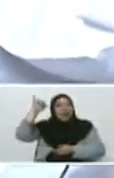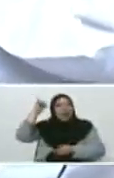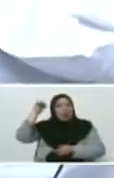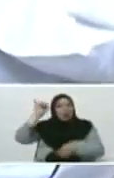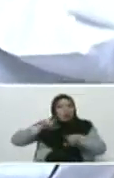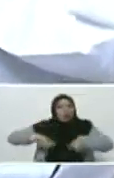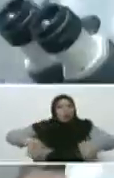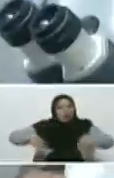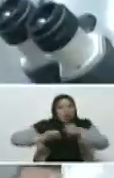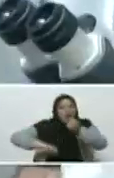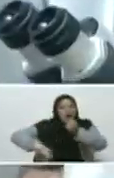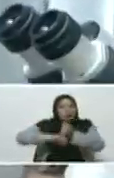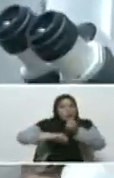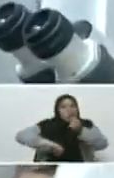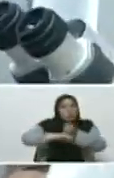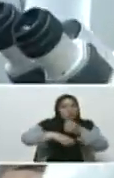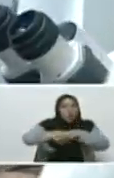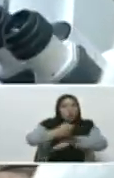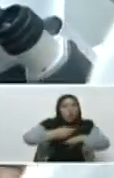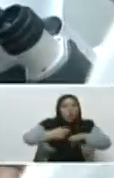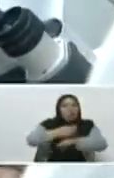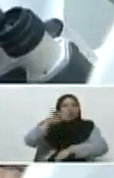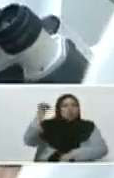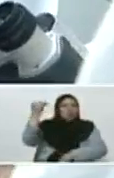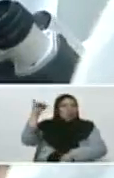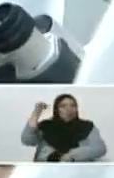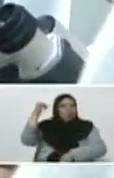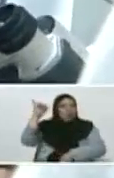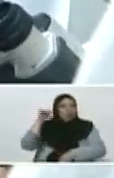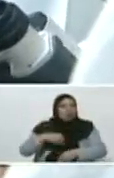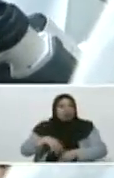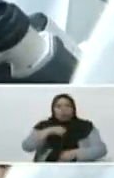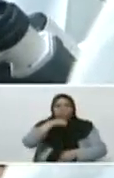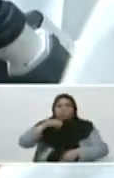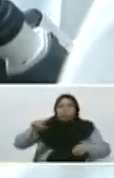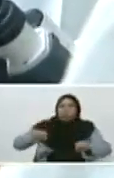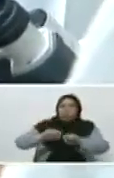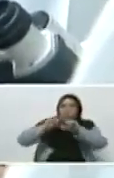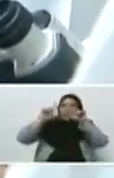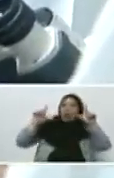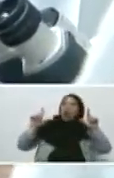el gran apoyo del gobernador Julio León. He tenido informaciones verdaderamente